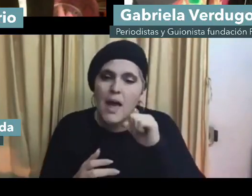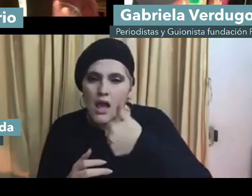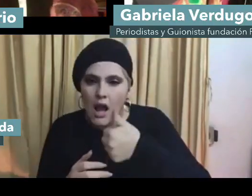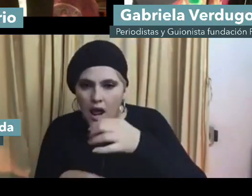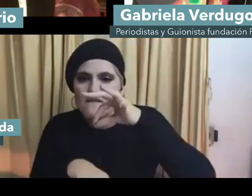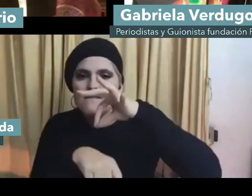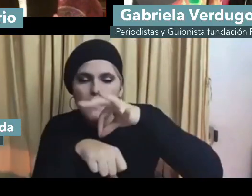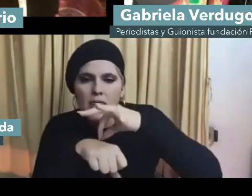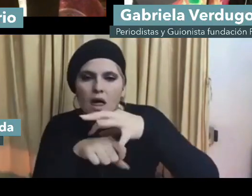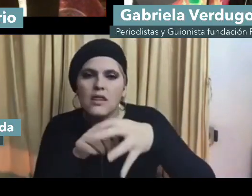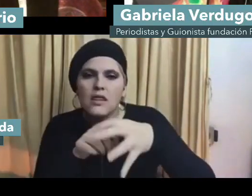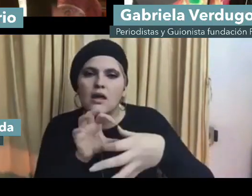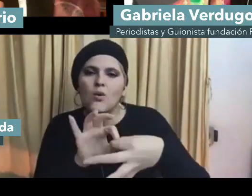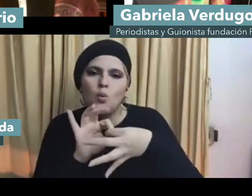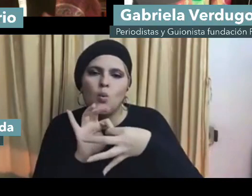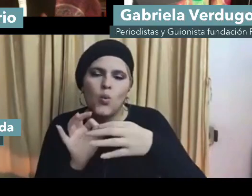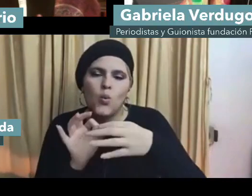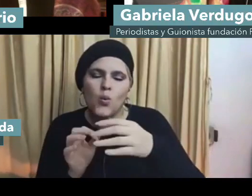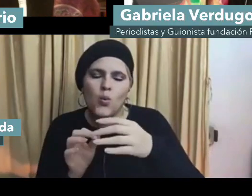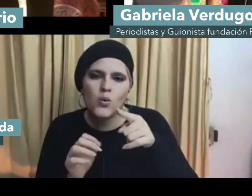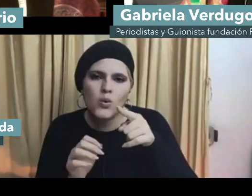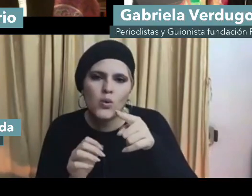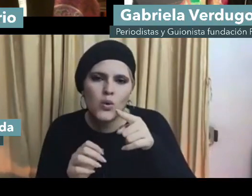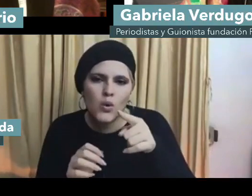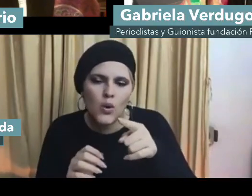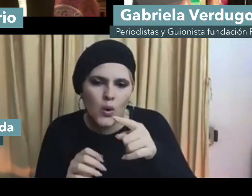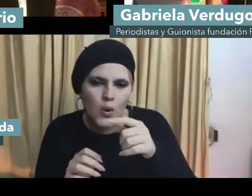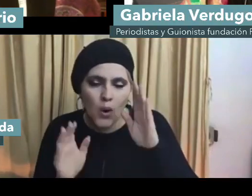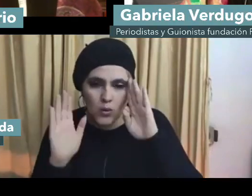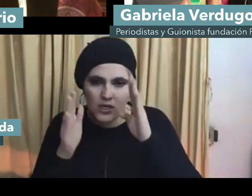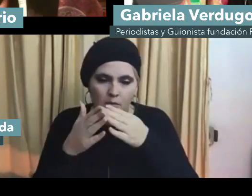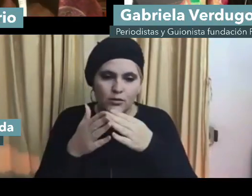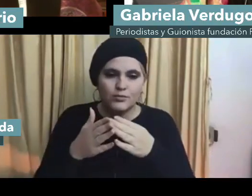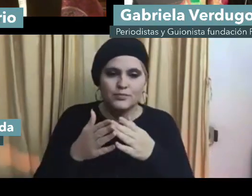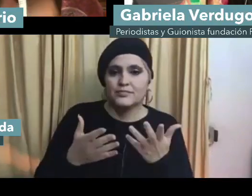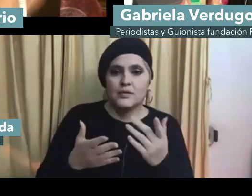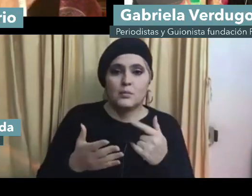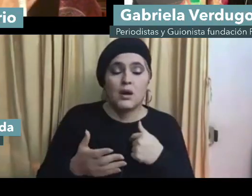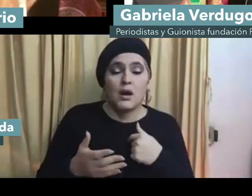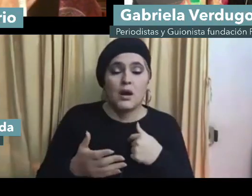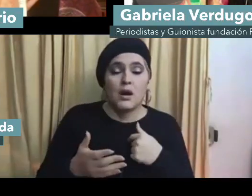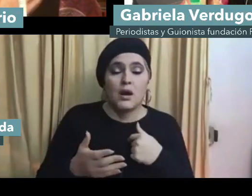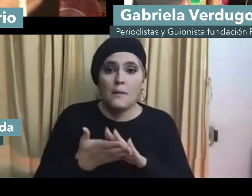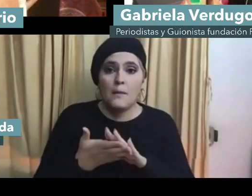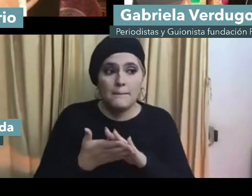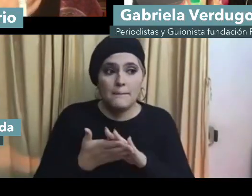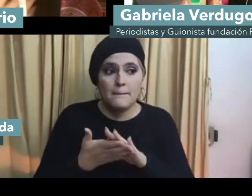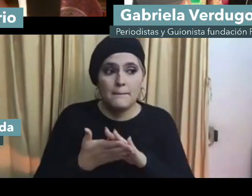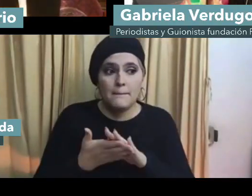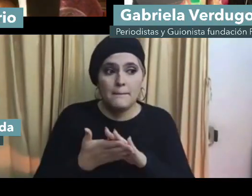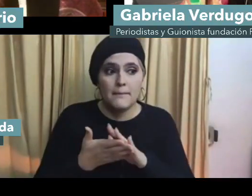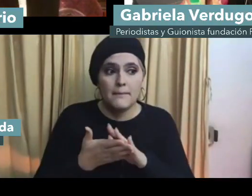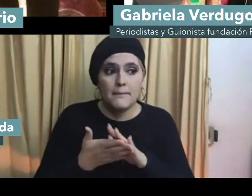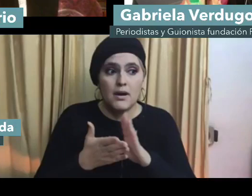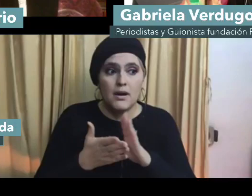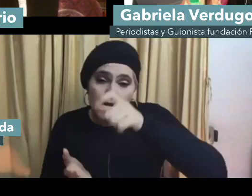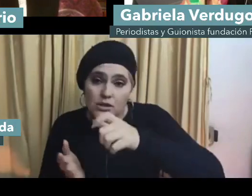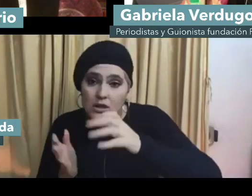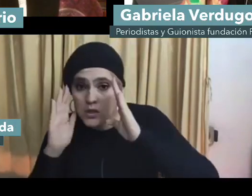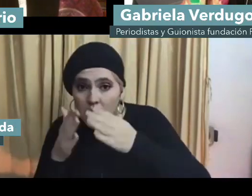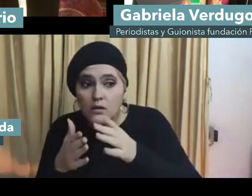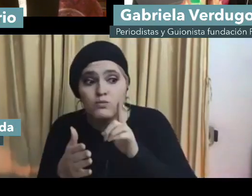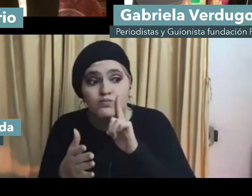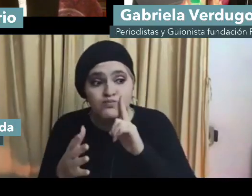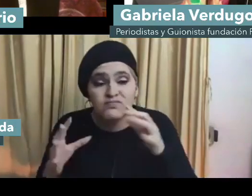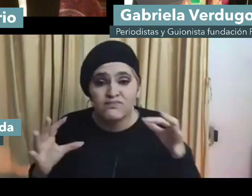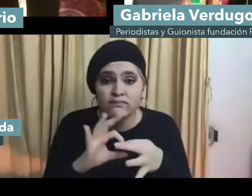Pero no hay un tipo de epilepsia especial que se dé en las personas autistas. Pueden tener epilepsia tipo gelástica,